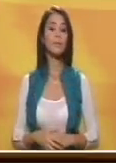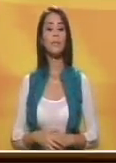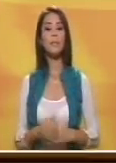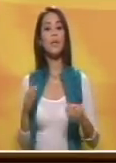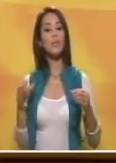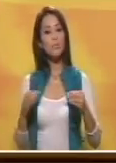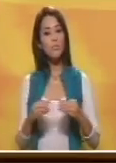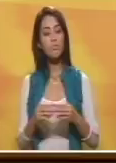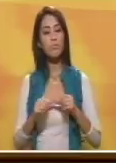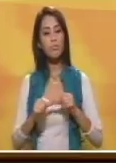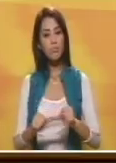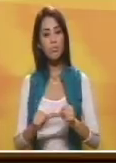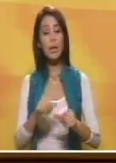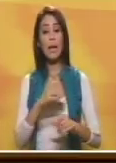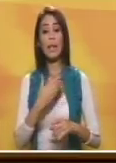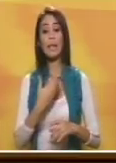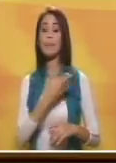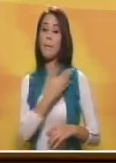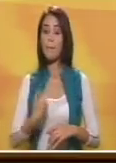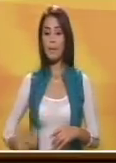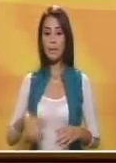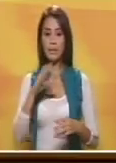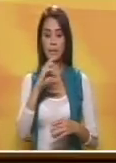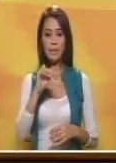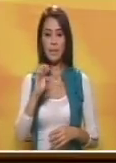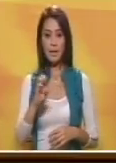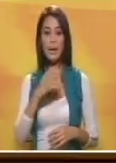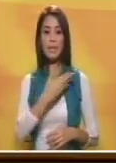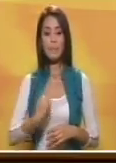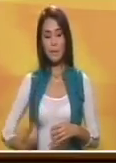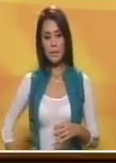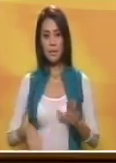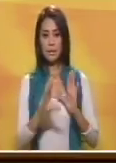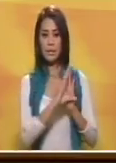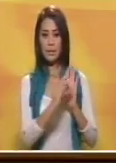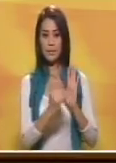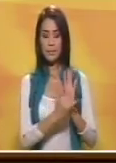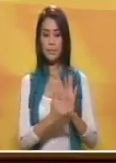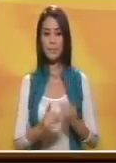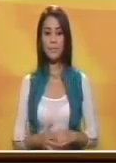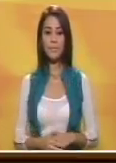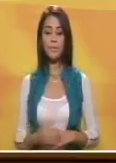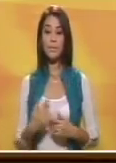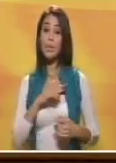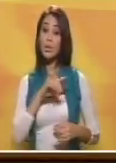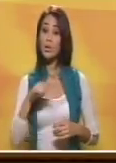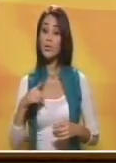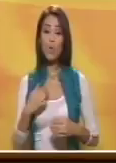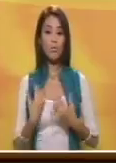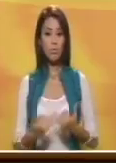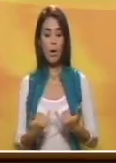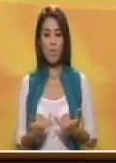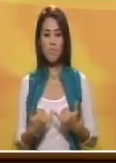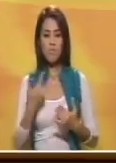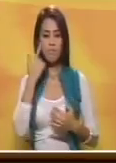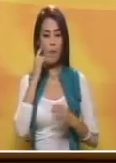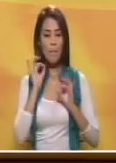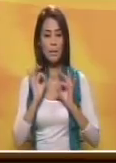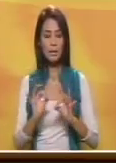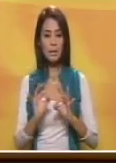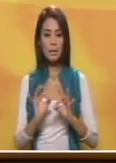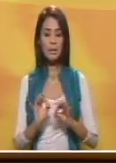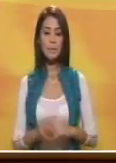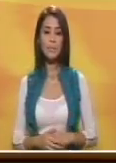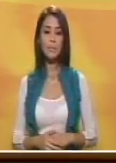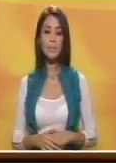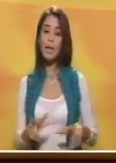reunión entre Tibisay Lucena y Delcy Rodríguez, y nosotros aquí los representantes de los medios de comunicación estamos en el auditorio principal de